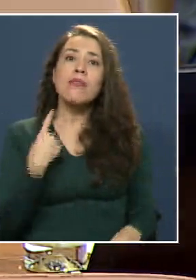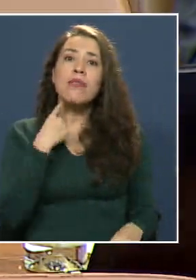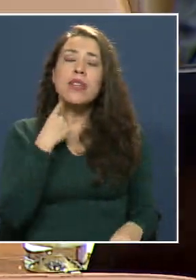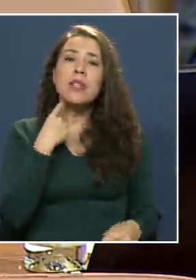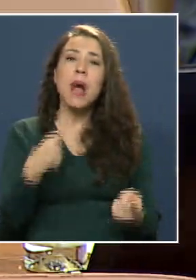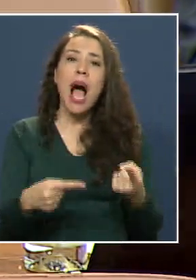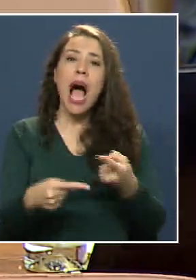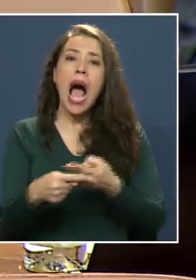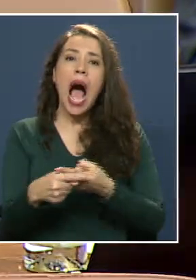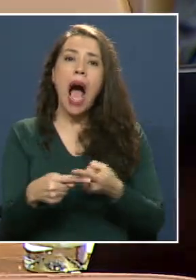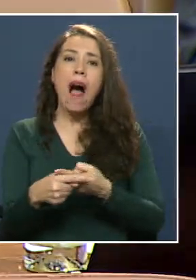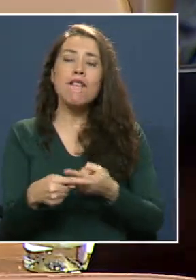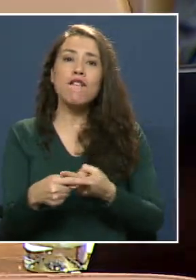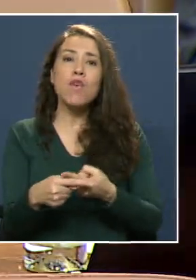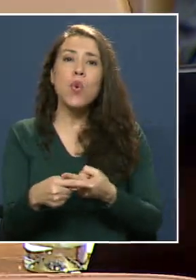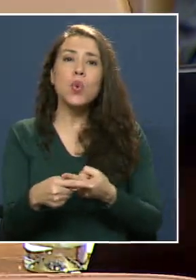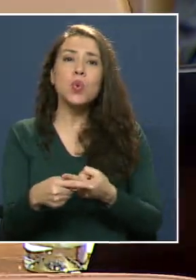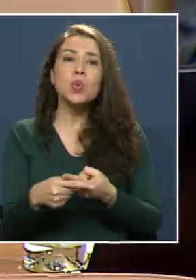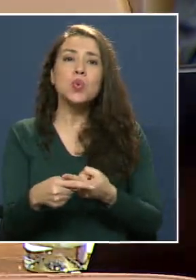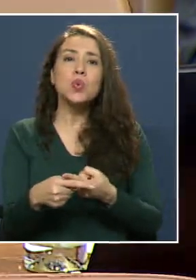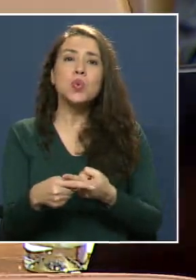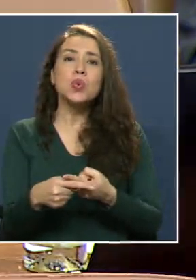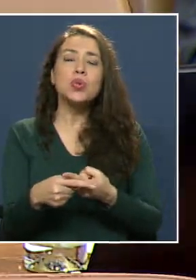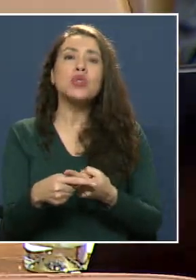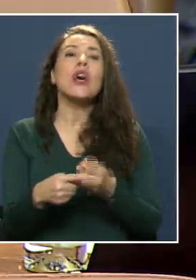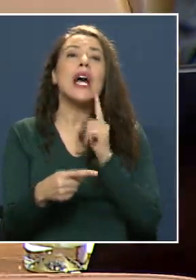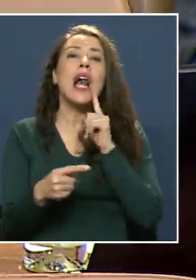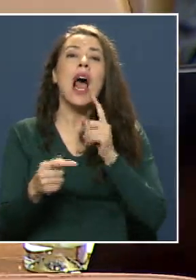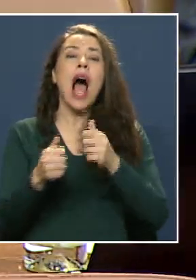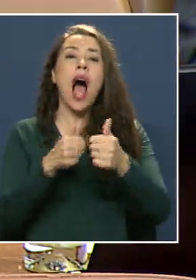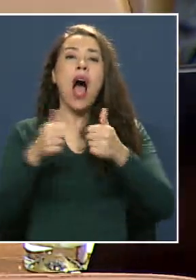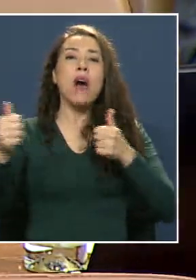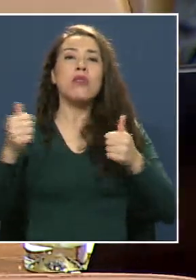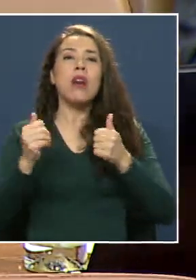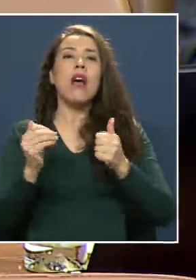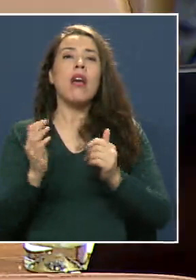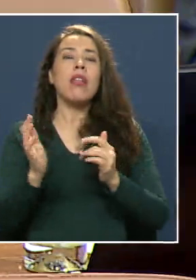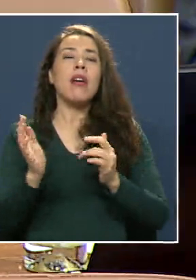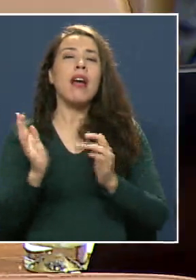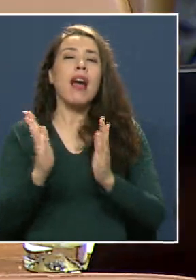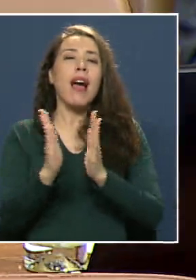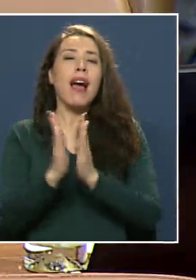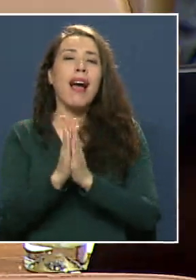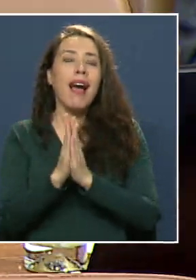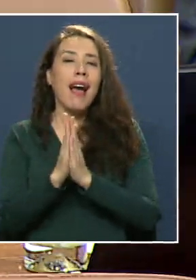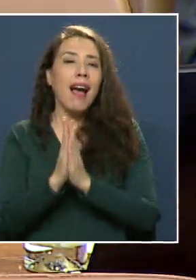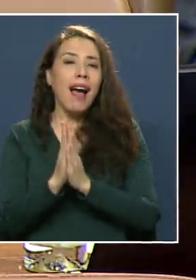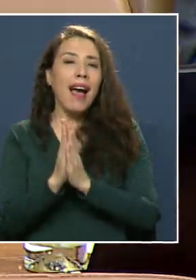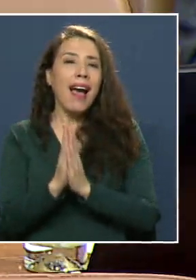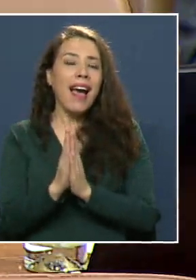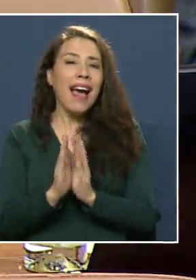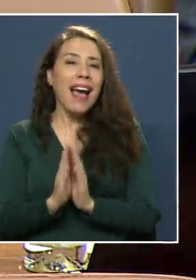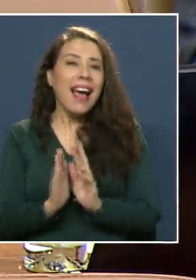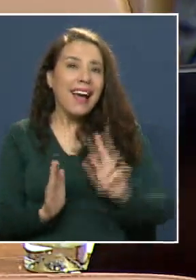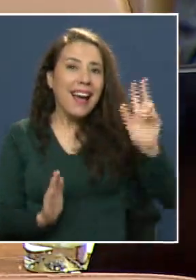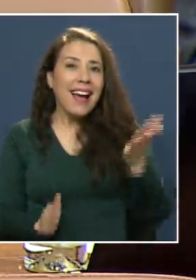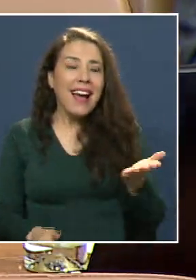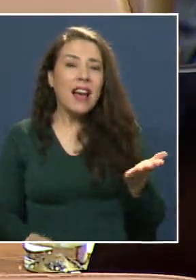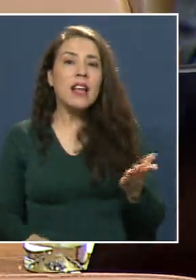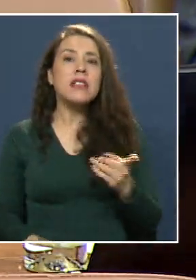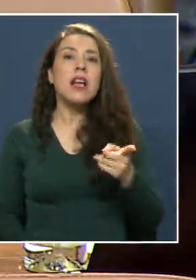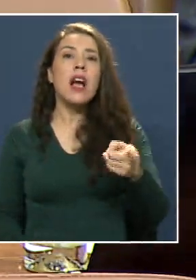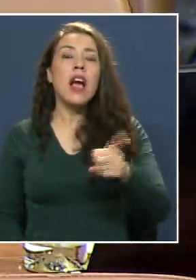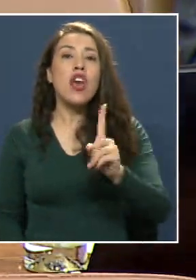de abuso por parte de autoridades eclesiásticas que incumplieron su deber